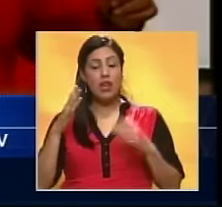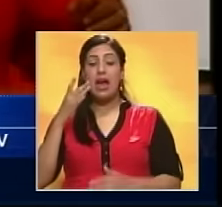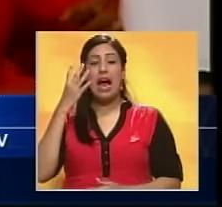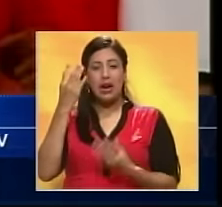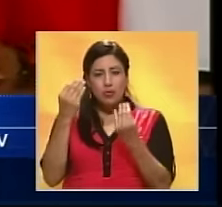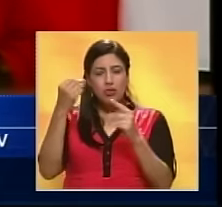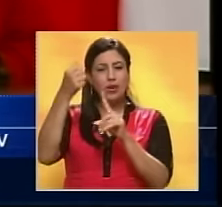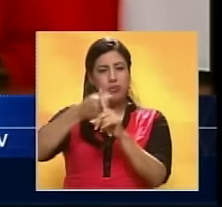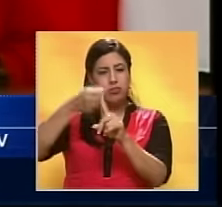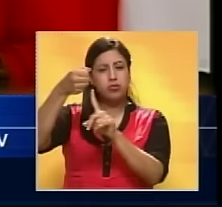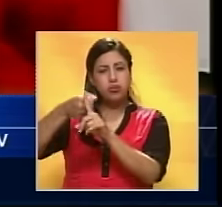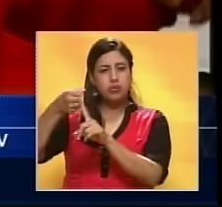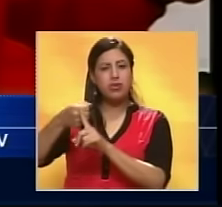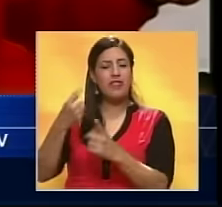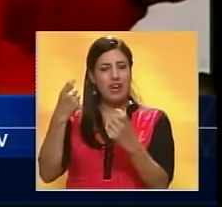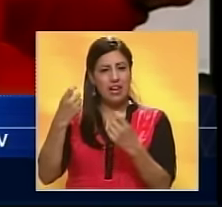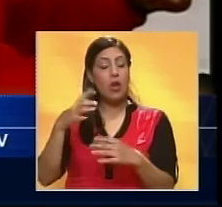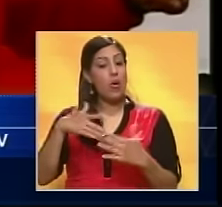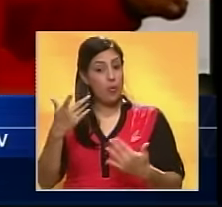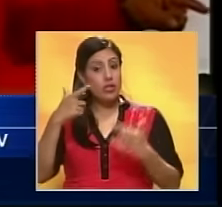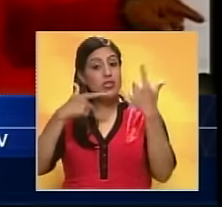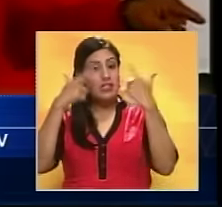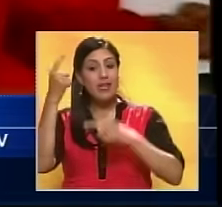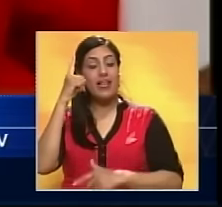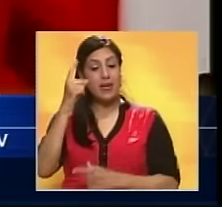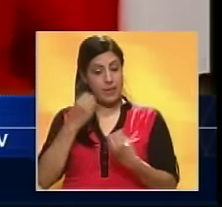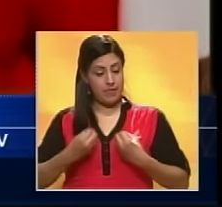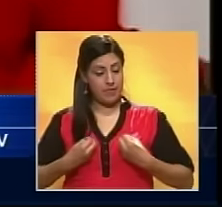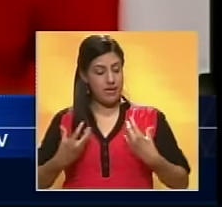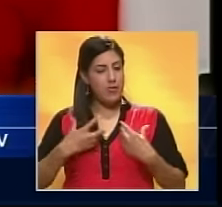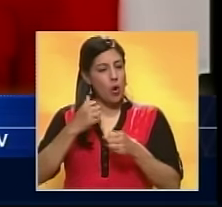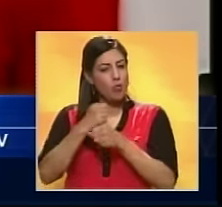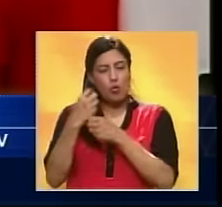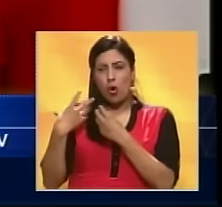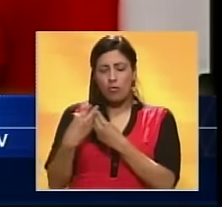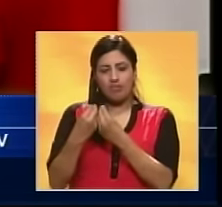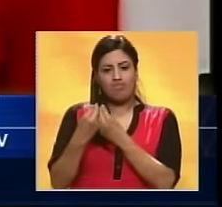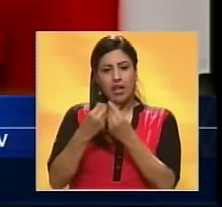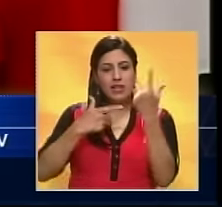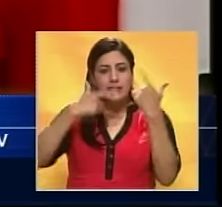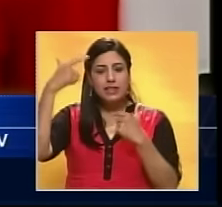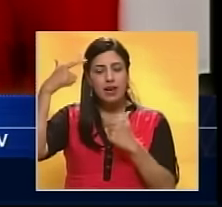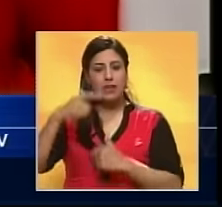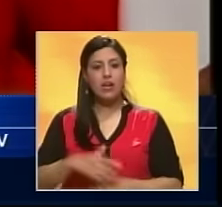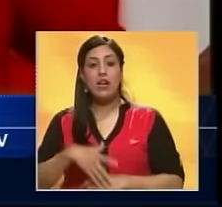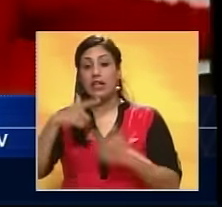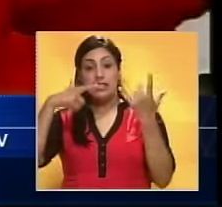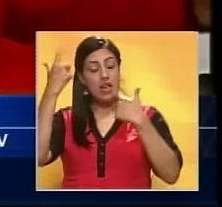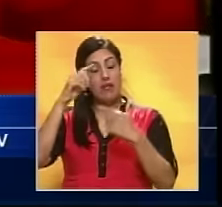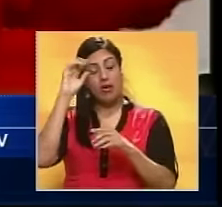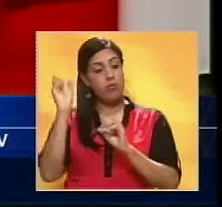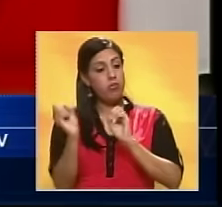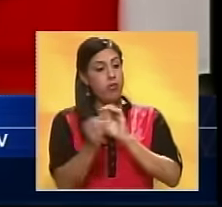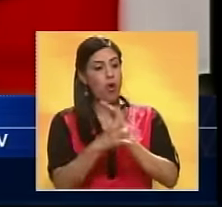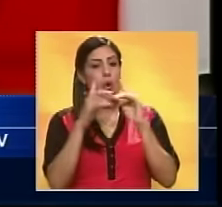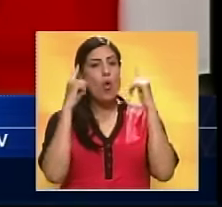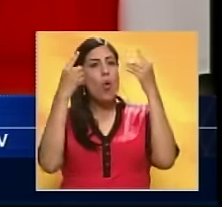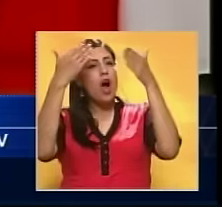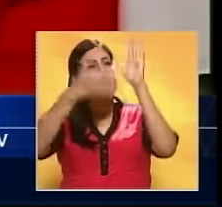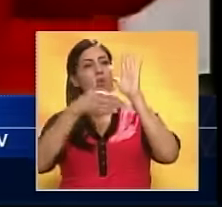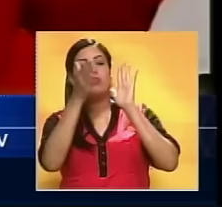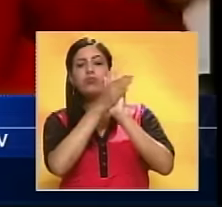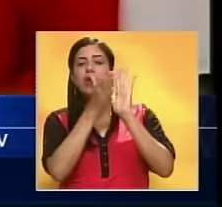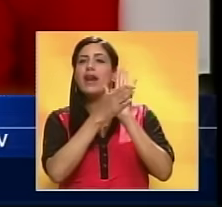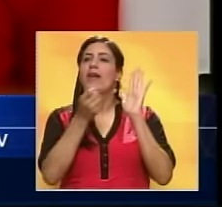Quedan muchas batallas. Por eso es que Chávez tiene que andar vivo, cabalgando con nosotros. A Chávez no lo podemos meter en un cuadro nada más.